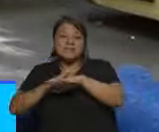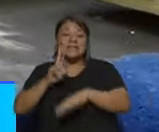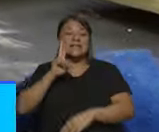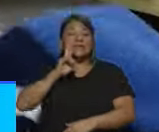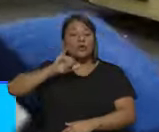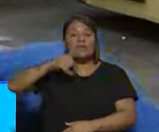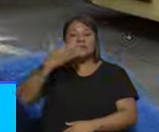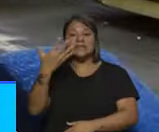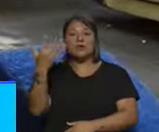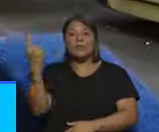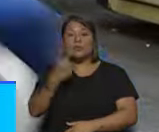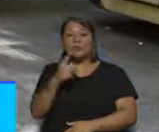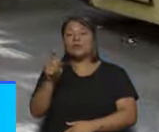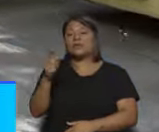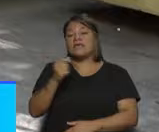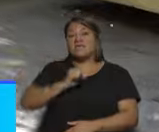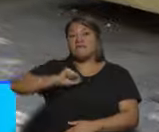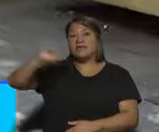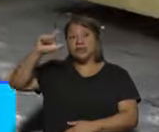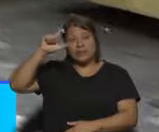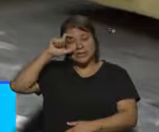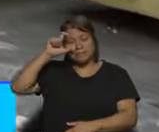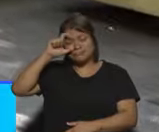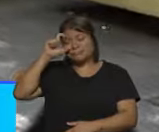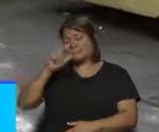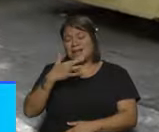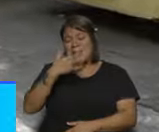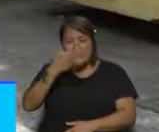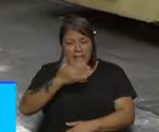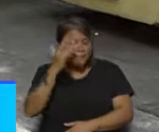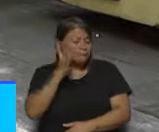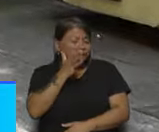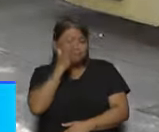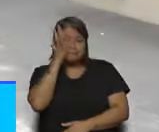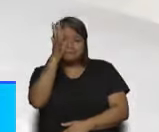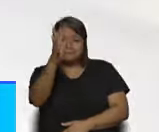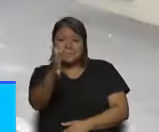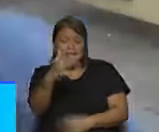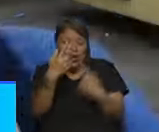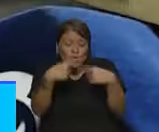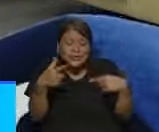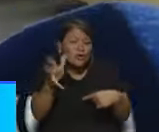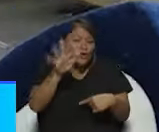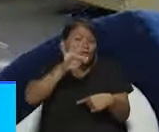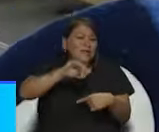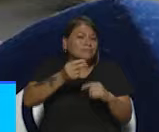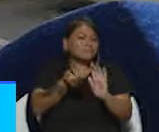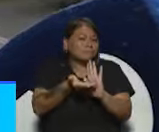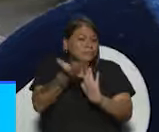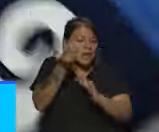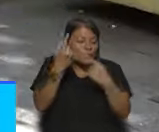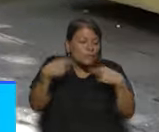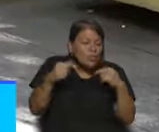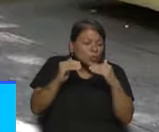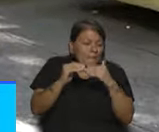enero qué te provoca este número no es un exceso La verdad que sí las cosas suben a diario en algunos productos sentiste que fue